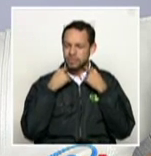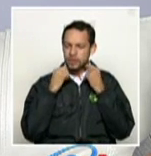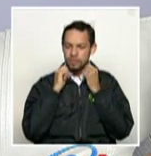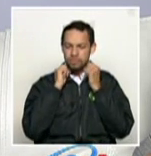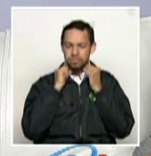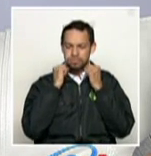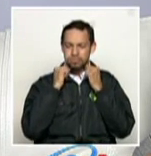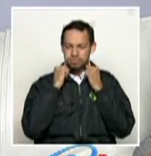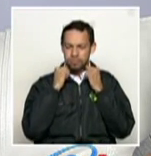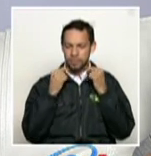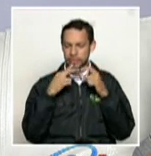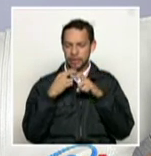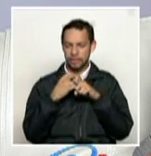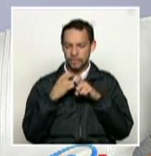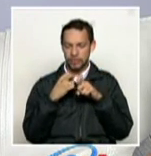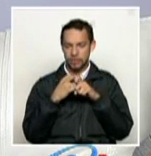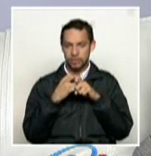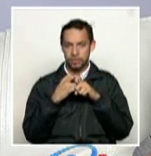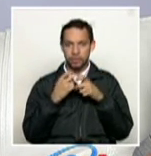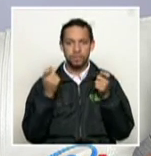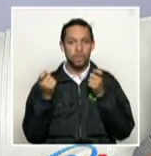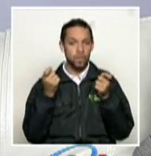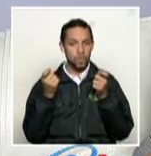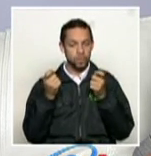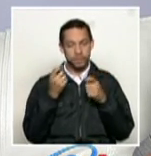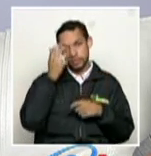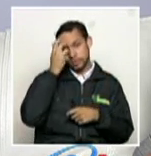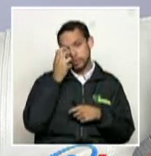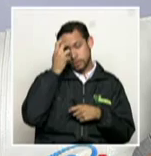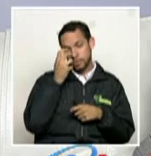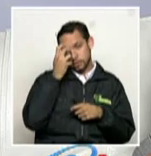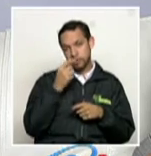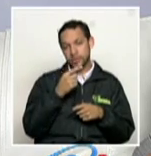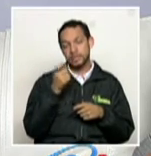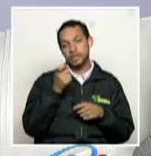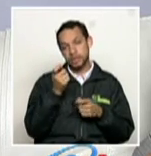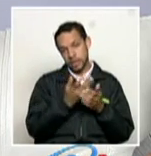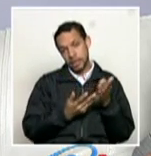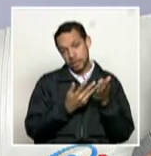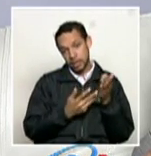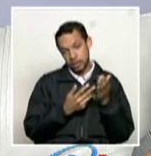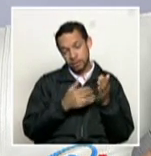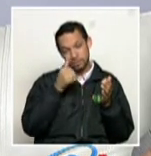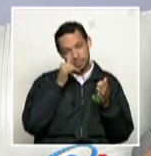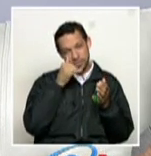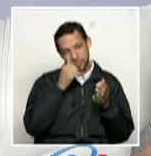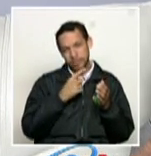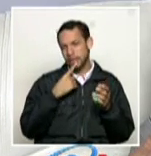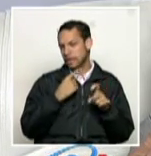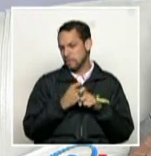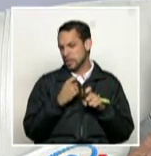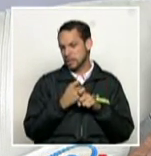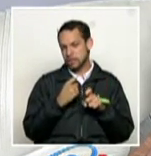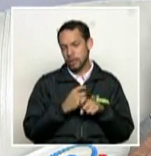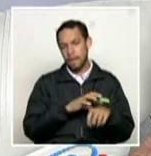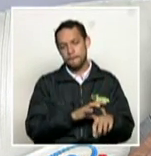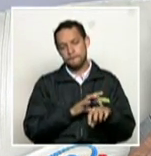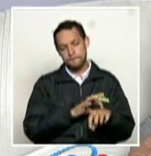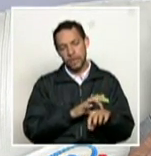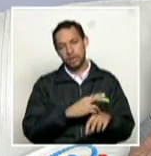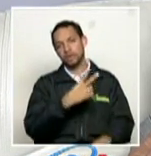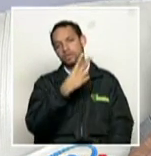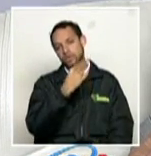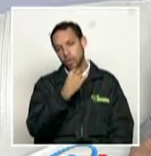La verdad, no, para que me mandaran a hacer exámenes de la tiroides, es muy difícil. Siempre el médico, la excusa era que